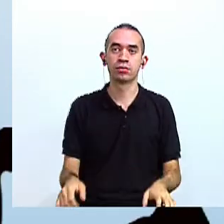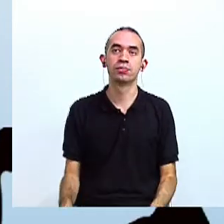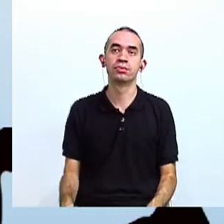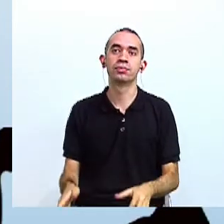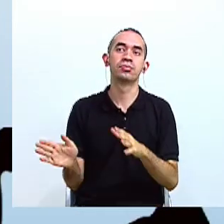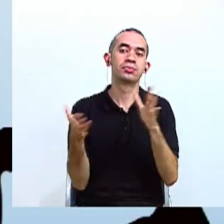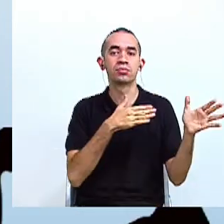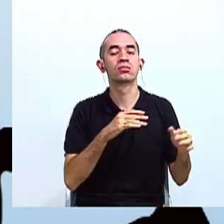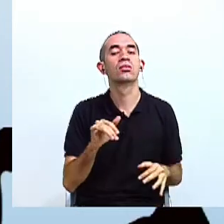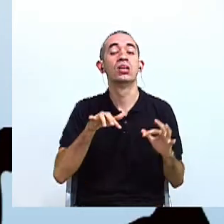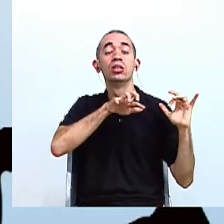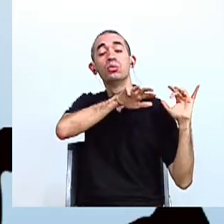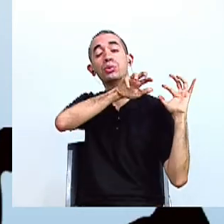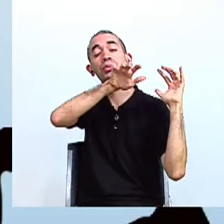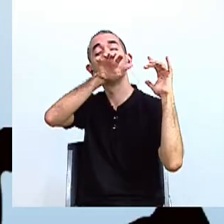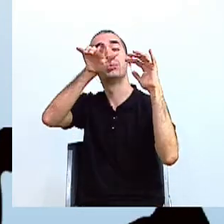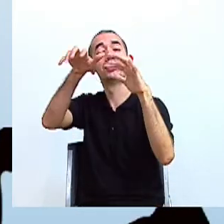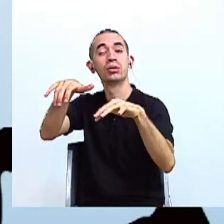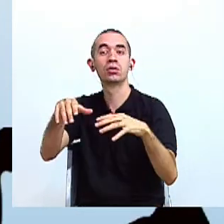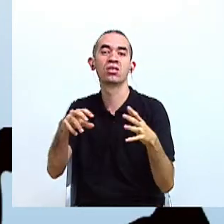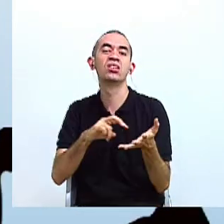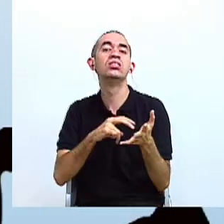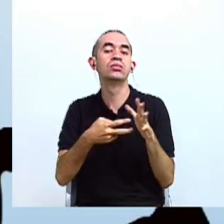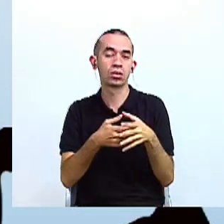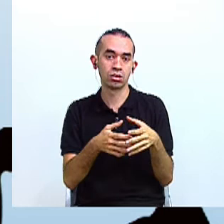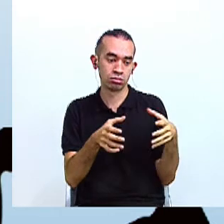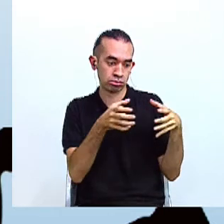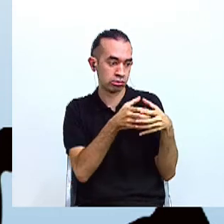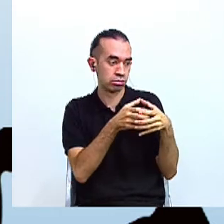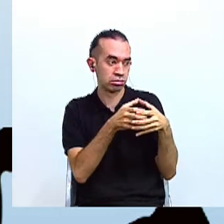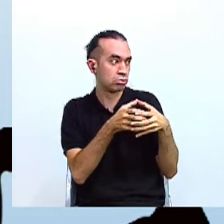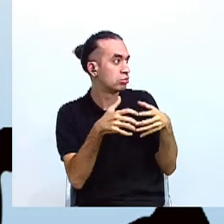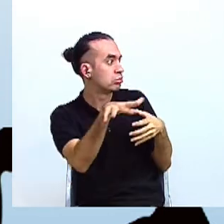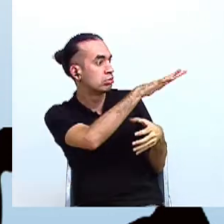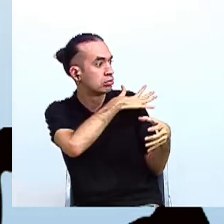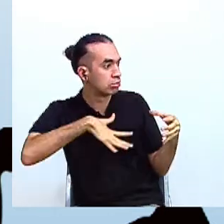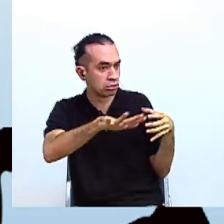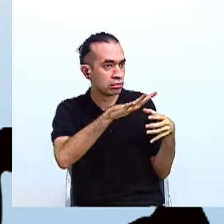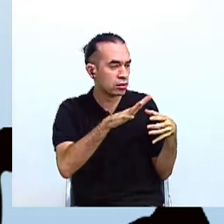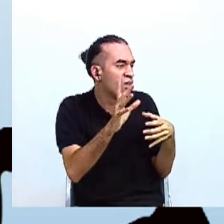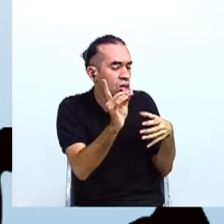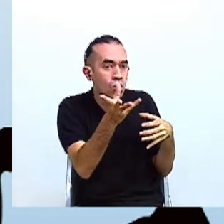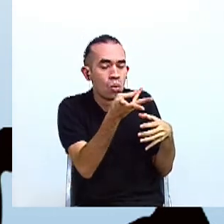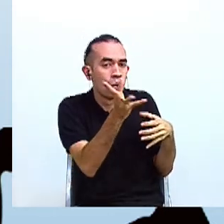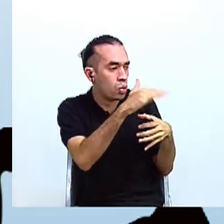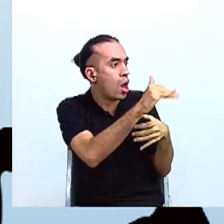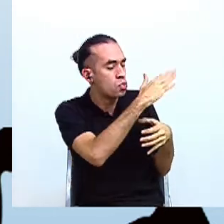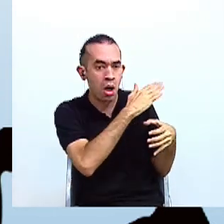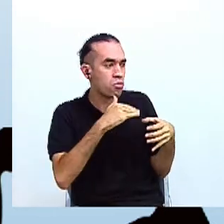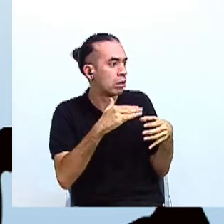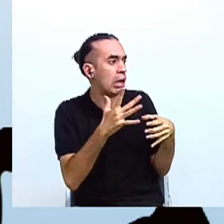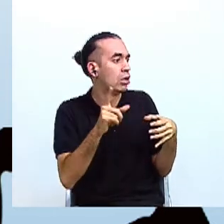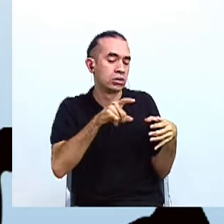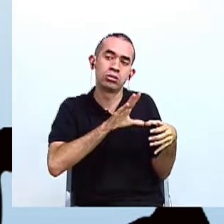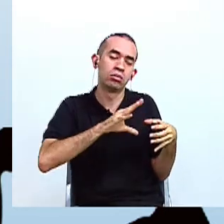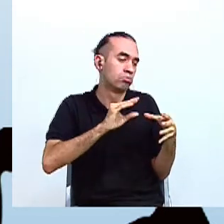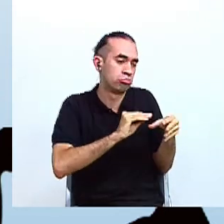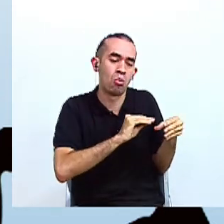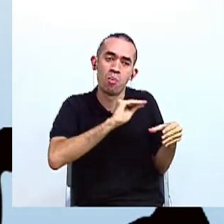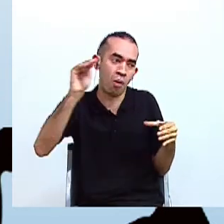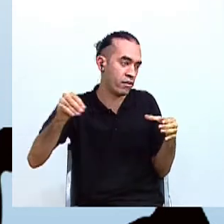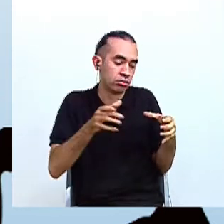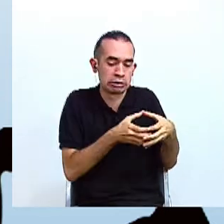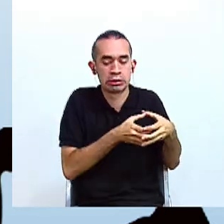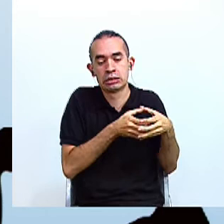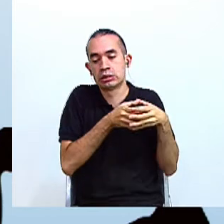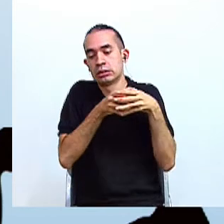También tenemos las migraciones, personas que son obligadas a desplazarse desde sus lugares de residencia a otros sitios de asentamiento,